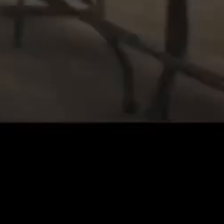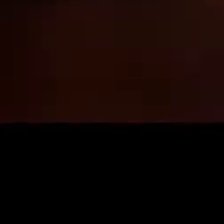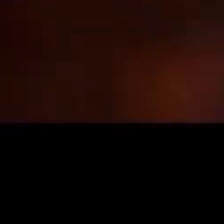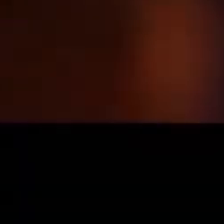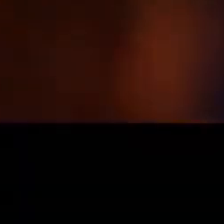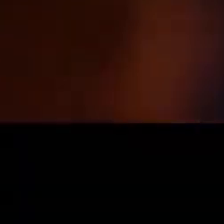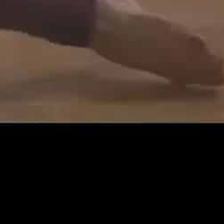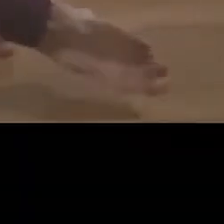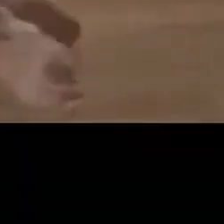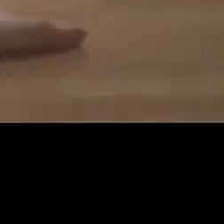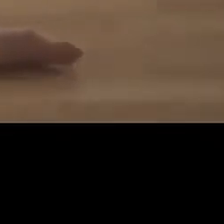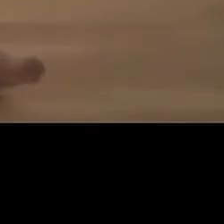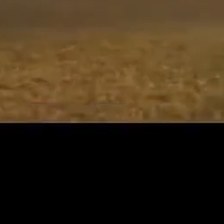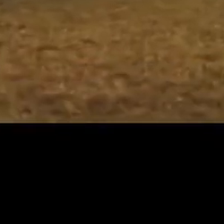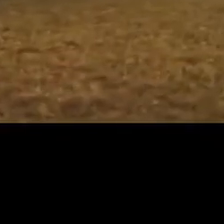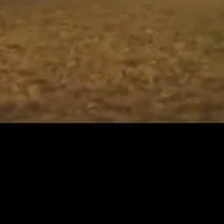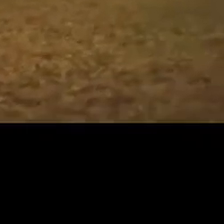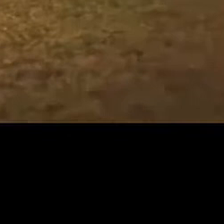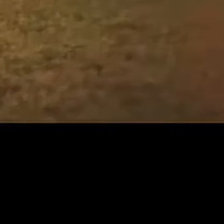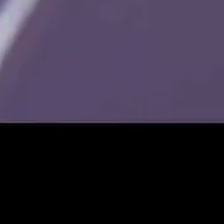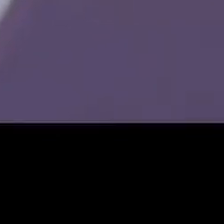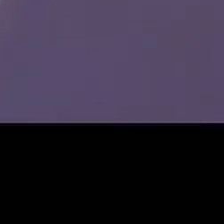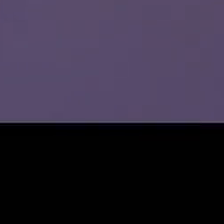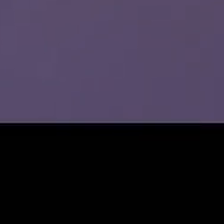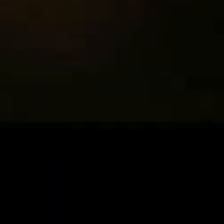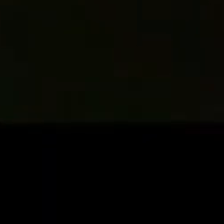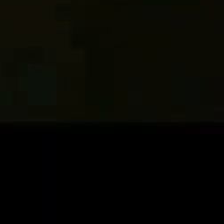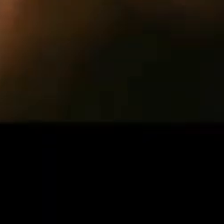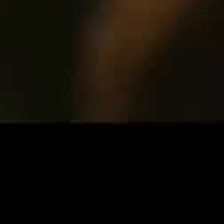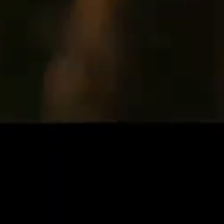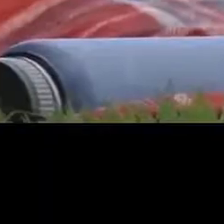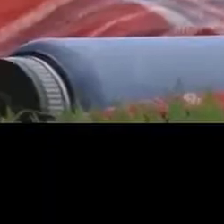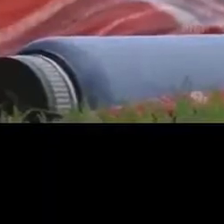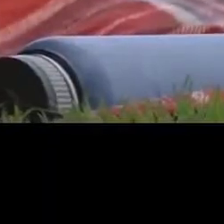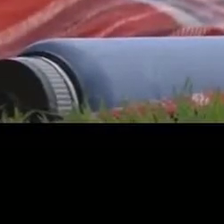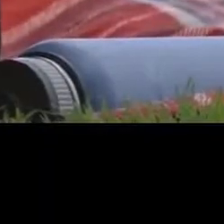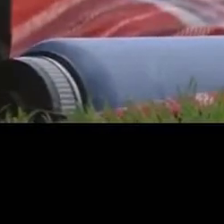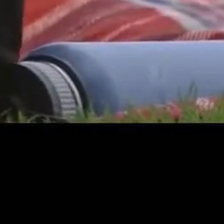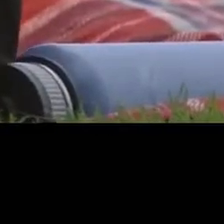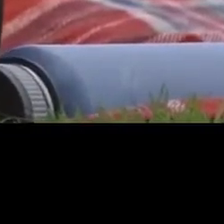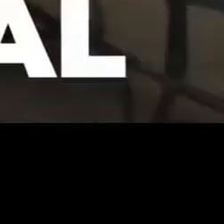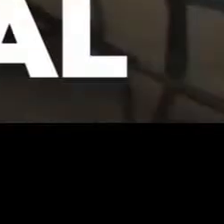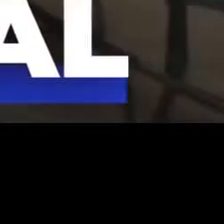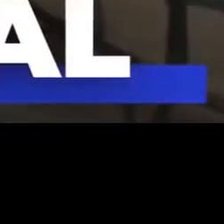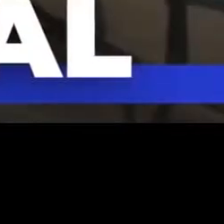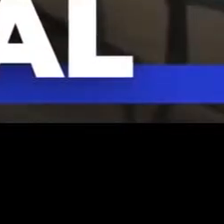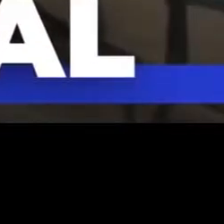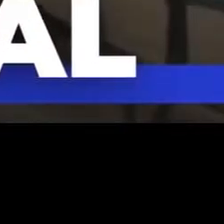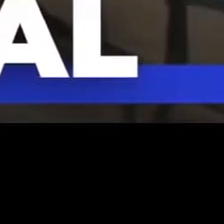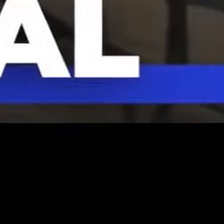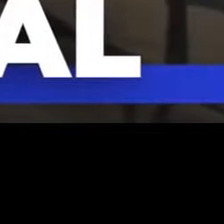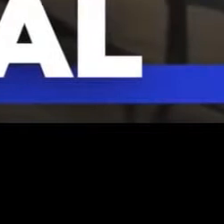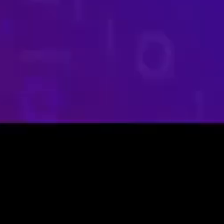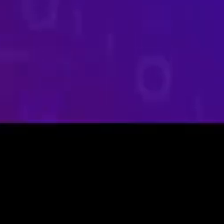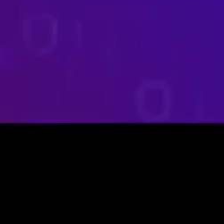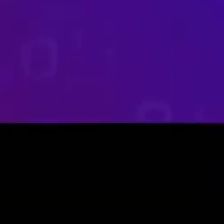implica reconocer y disfrutar de la diversidad cultural, valorar y cuidar los espacios comunes y el medio ambiente, siempre teniendo en cuenta la inclusión